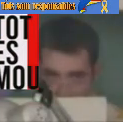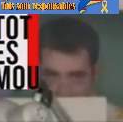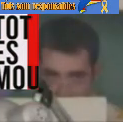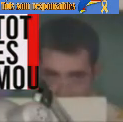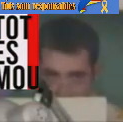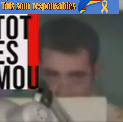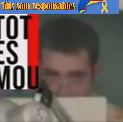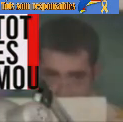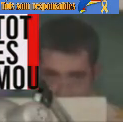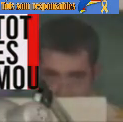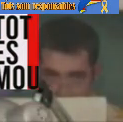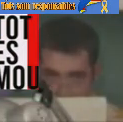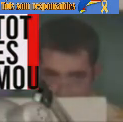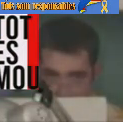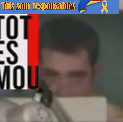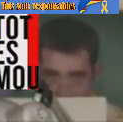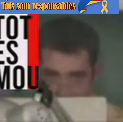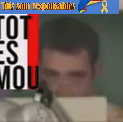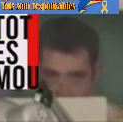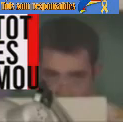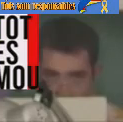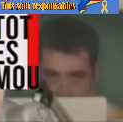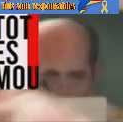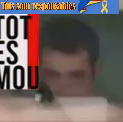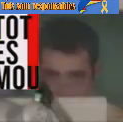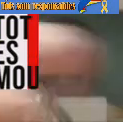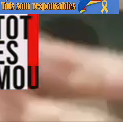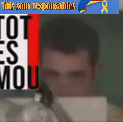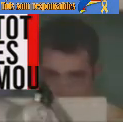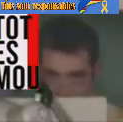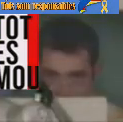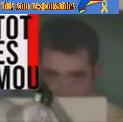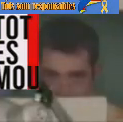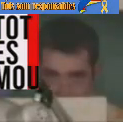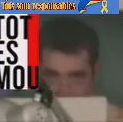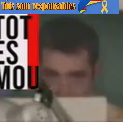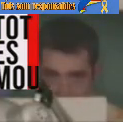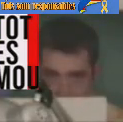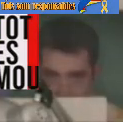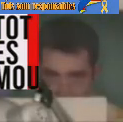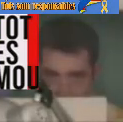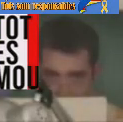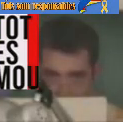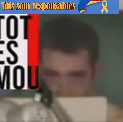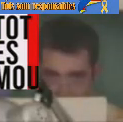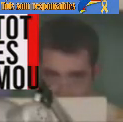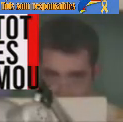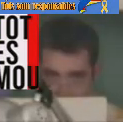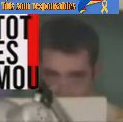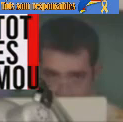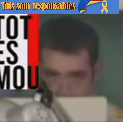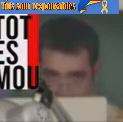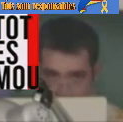que el coronavirus sea una enfermedad estacional como la gripe. Eso será la nueva normalidad, pero desde luego que no haya que ir con mascarilla.